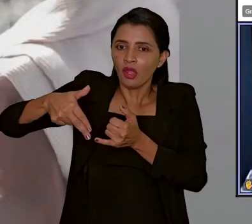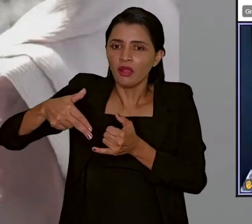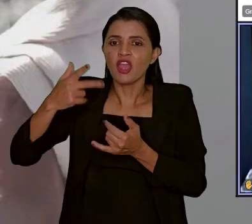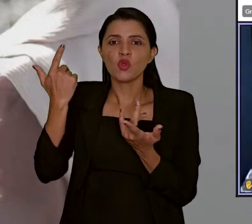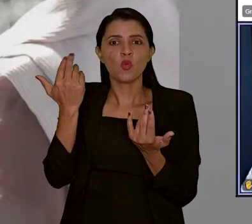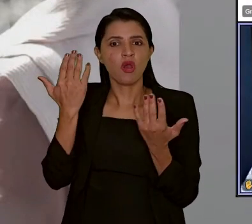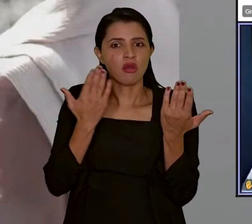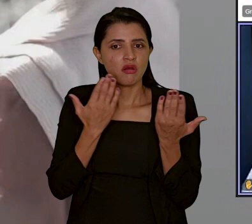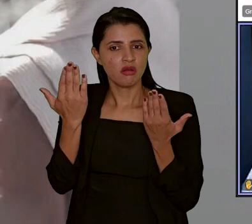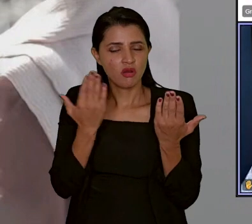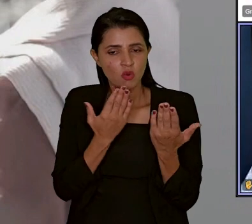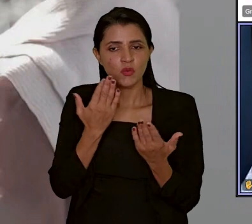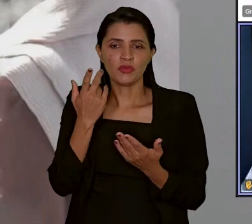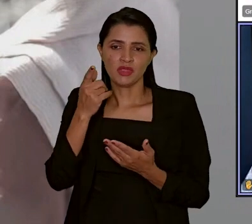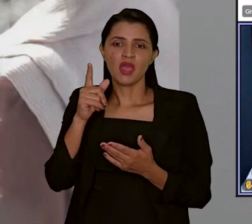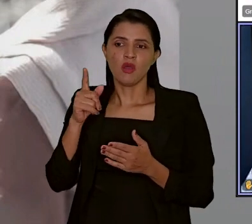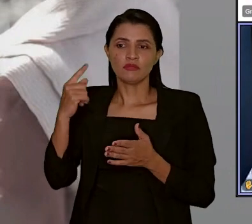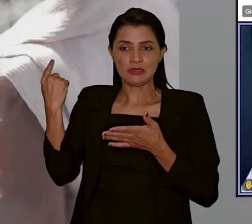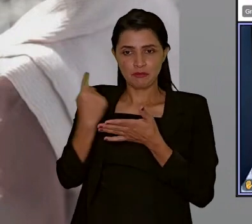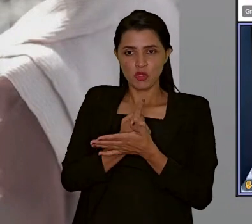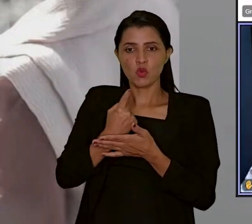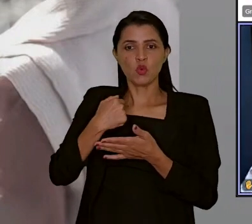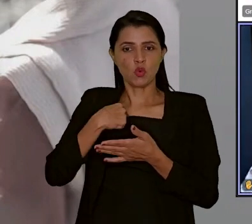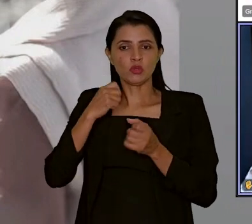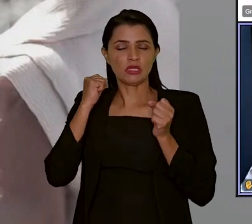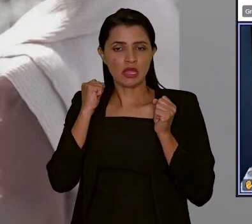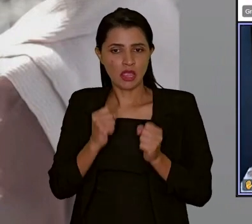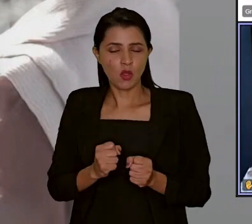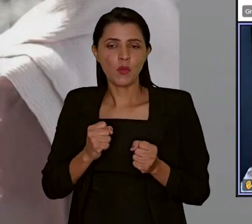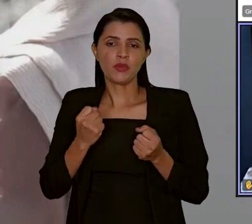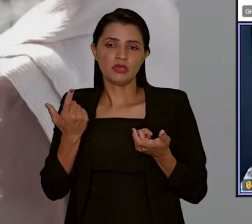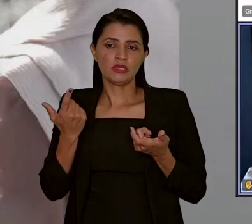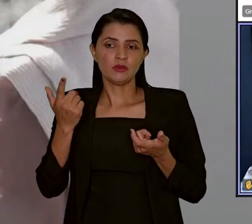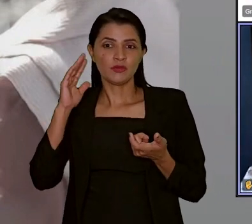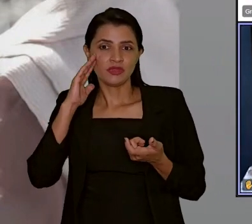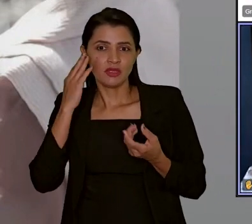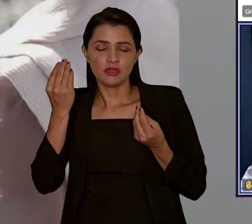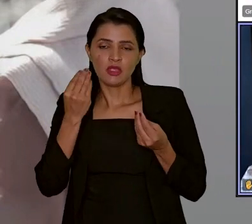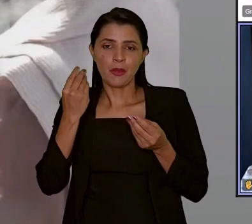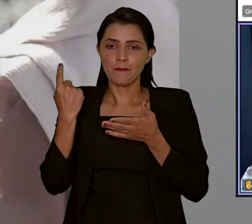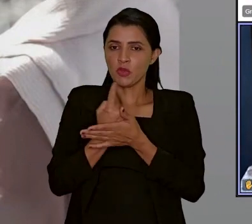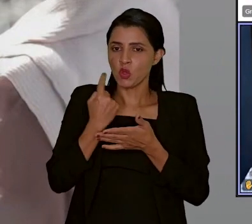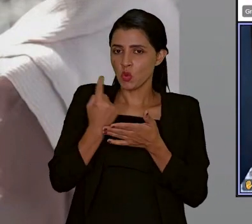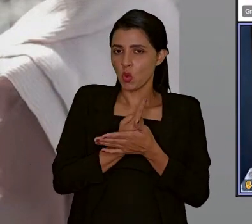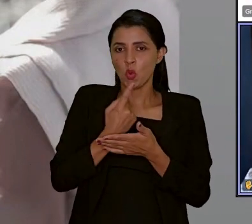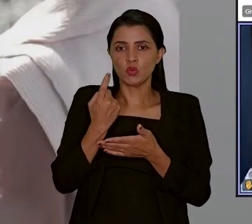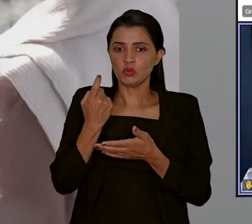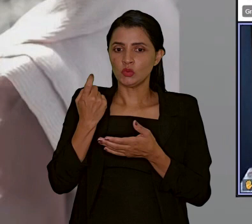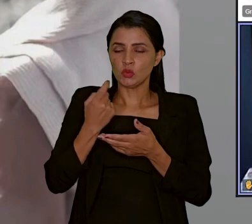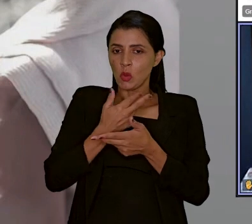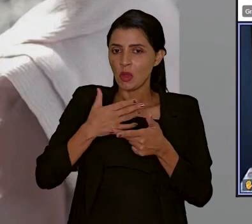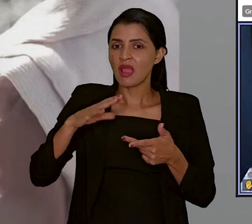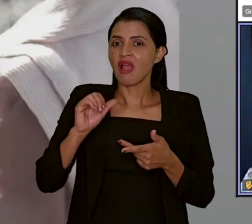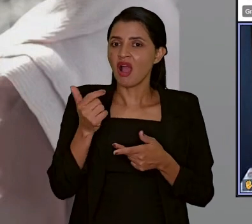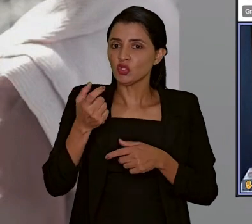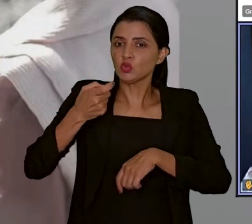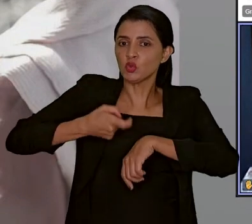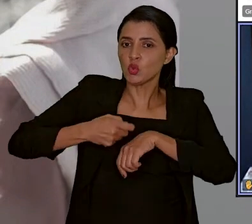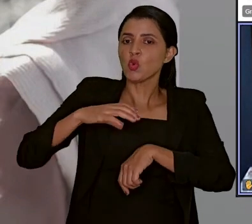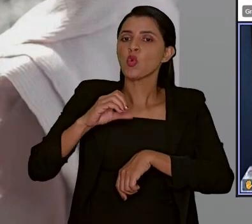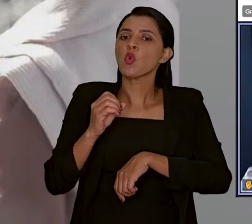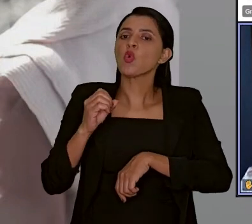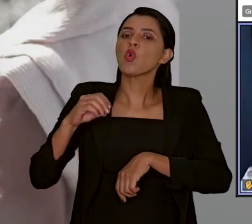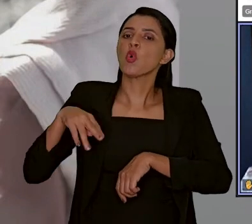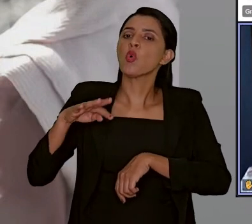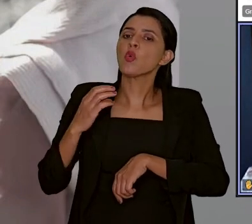juez me consulta, todavía tengo que distinguir que no me esté consultando algo concreto, es decir, concreto del caso. Yo